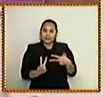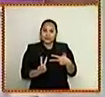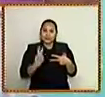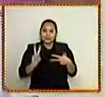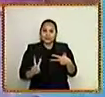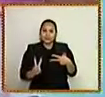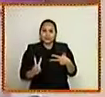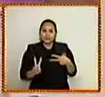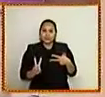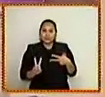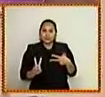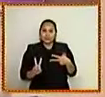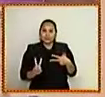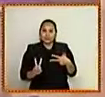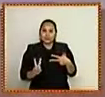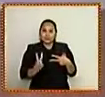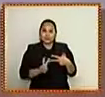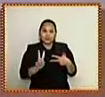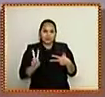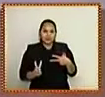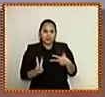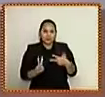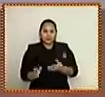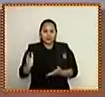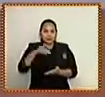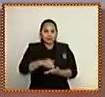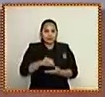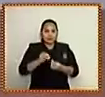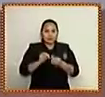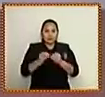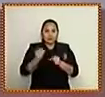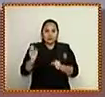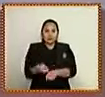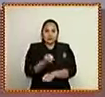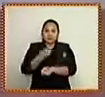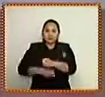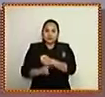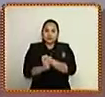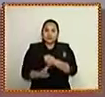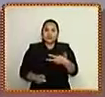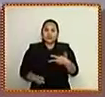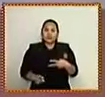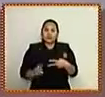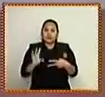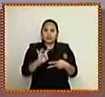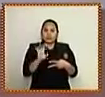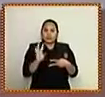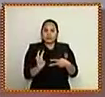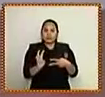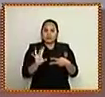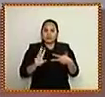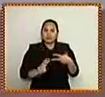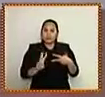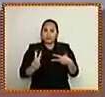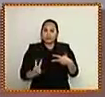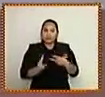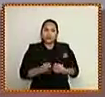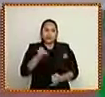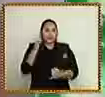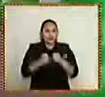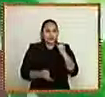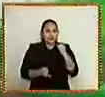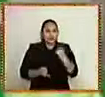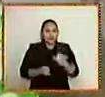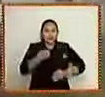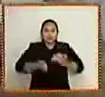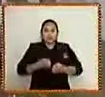2, segundo número premiado, 22. Con gusto les repito los dos números premiados, 86 y 22. Finalizamos la